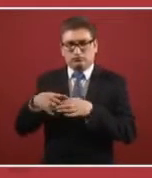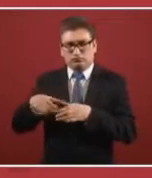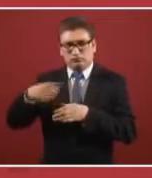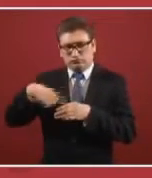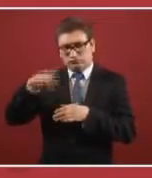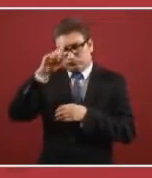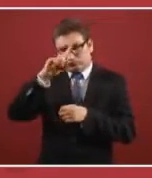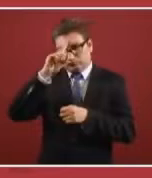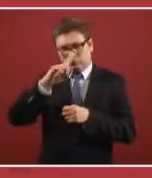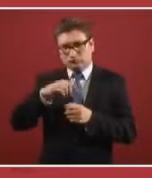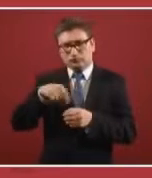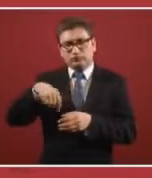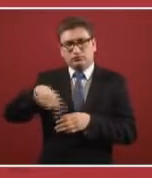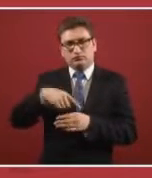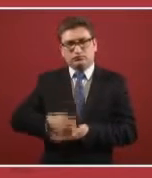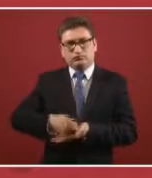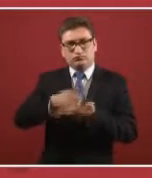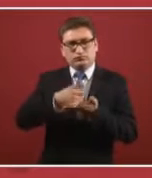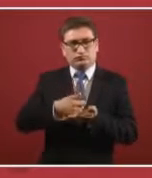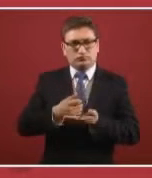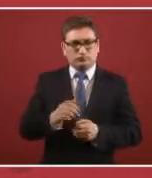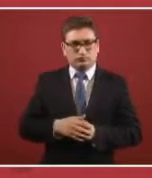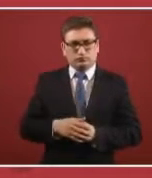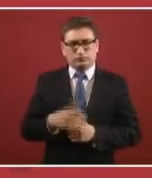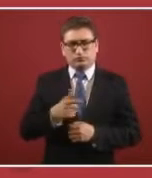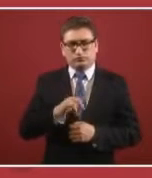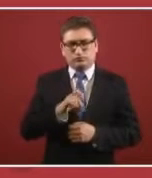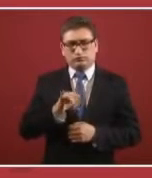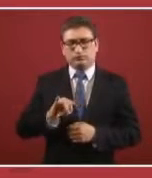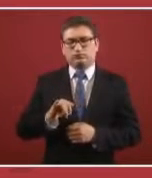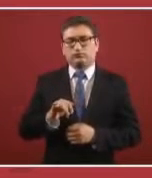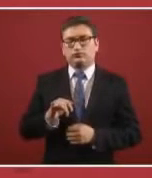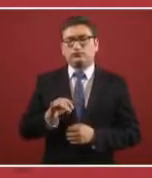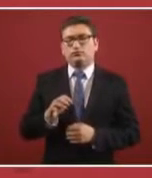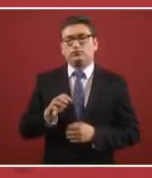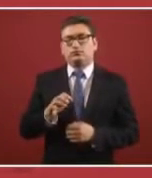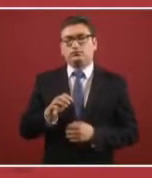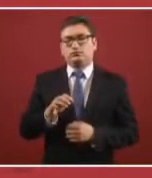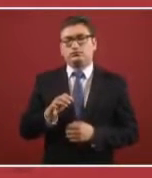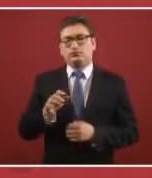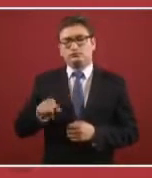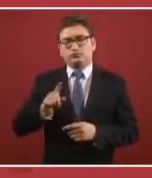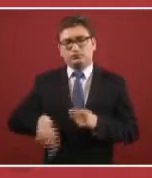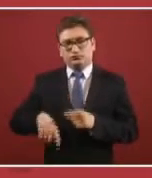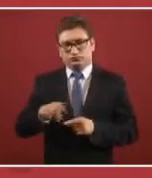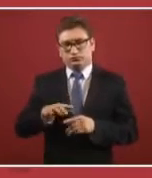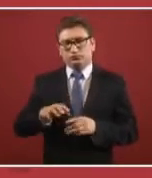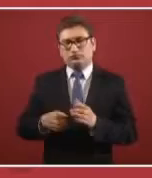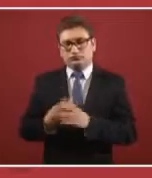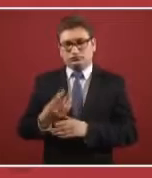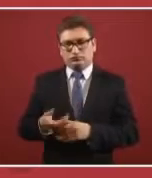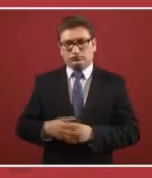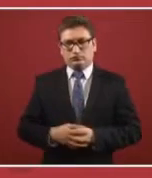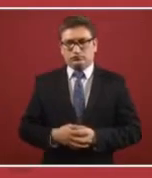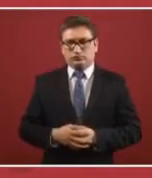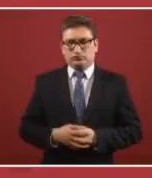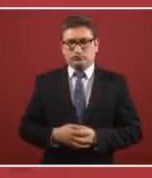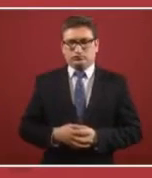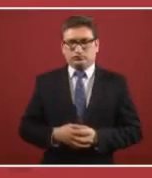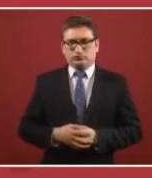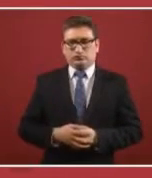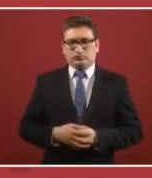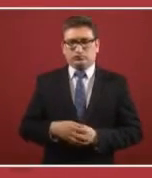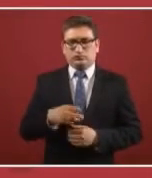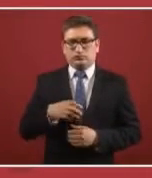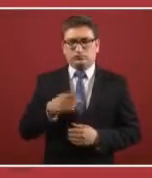técnica que of sustituya lo que era el technical GIEI. De hecho, es el accessories. GIEI, renovado and que they will está renew suscrito con la